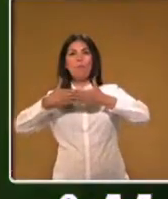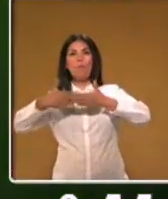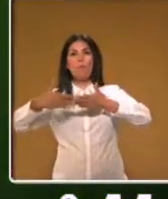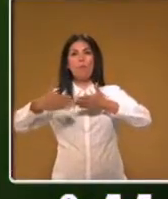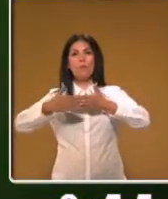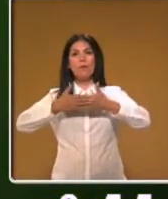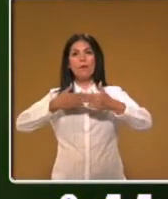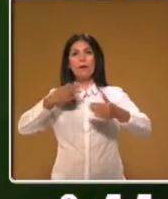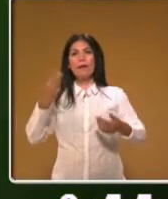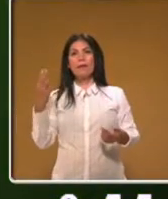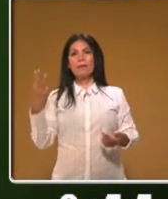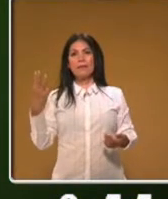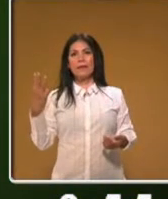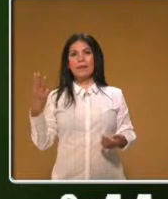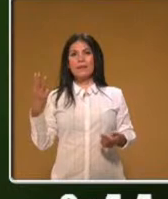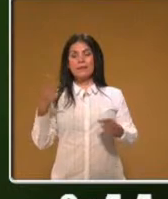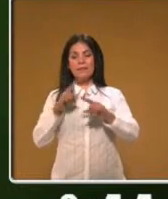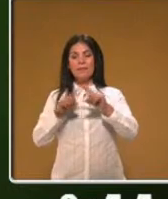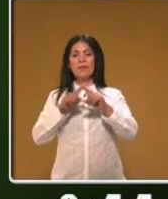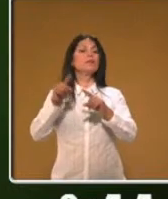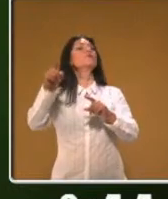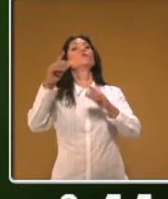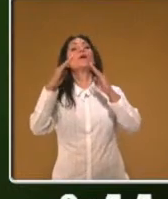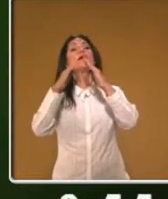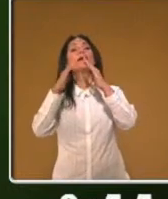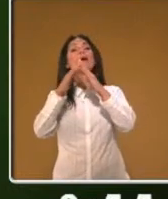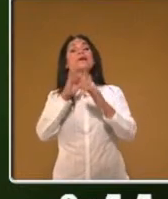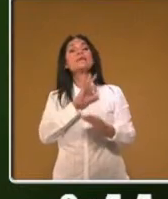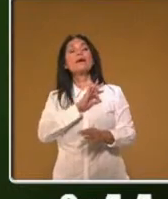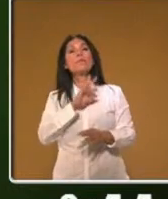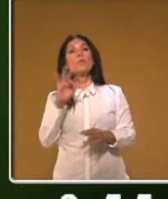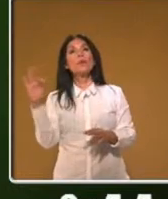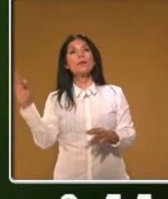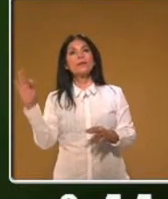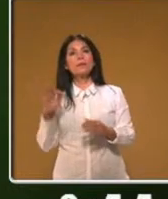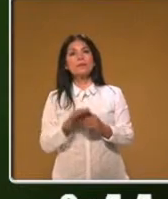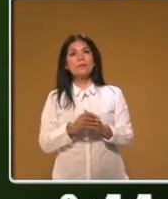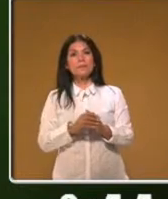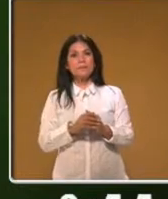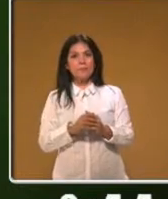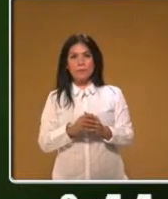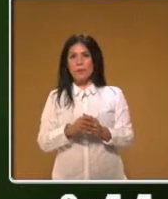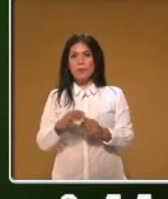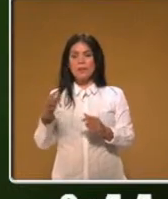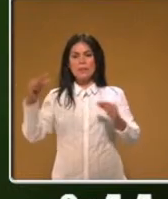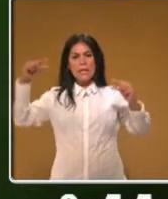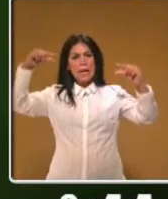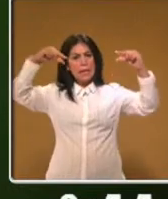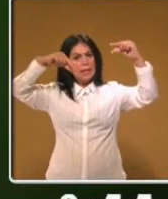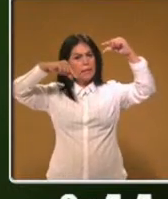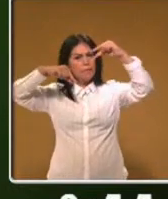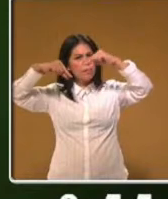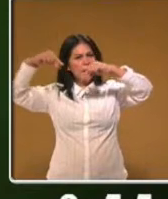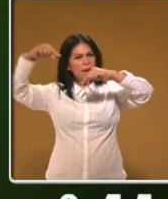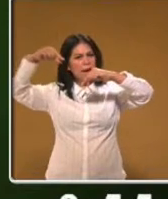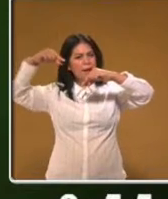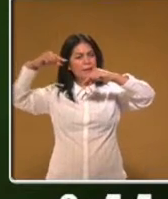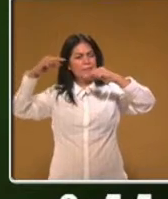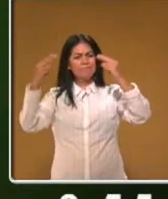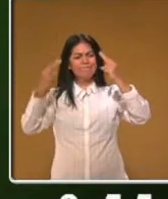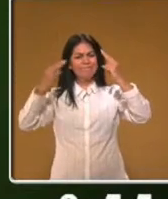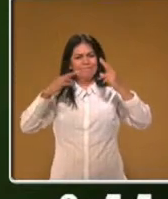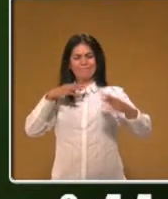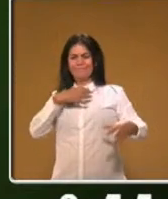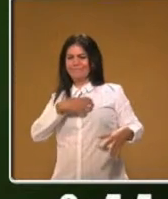pequeña actividad que podemos hacer desde casa, maestra. Pero la química no tiene por qué ser aburrida. Por ejemplo, aquí tenemos un estudiante,